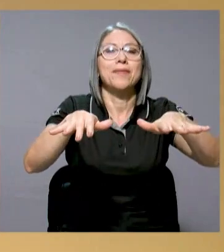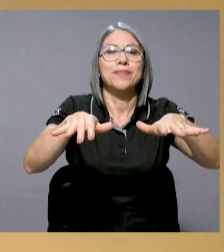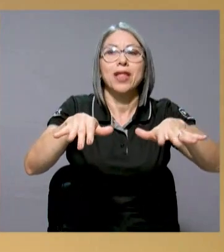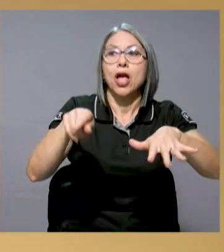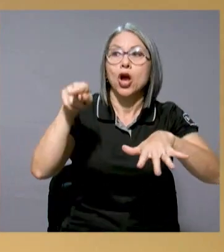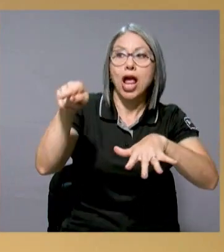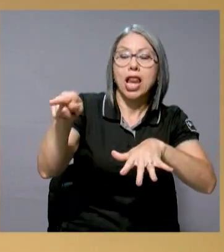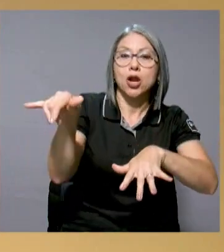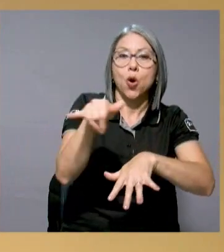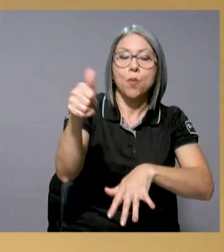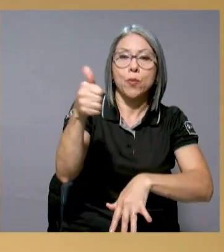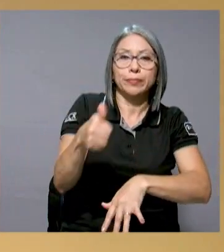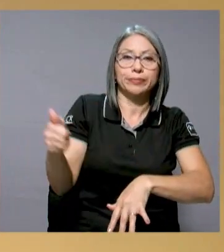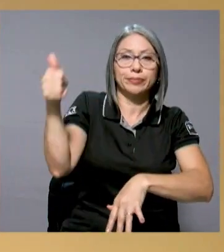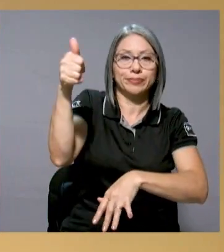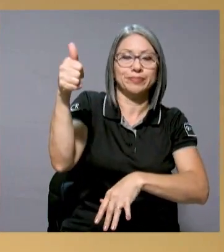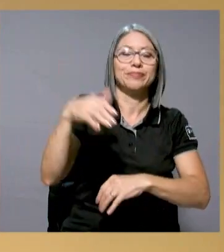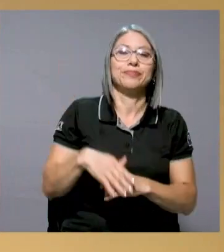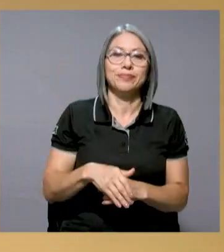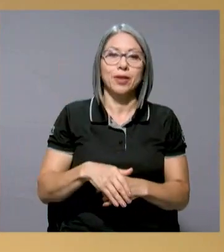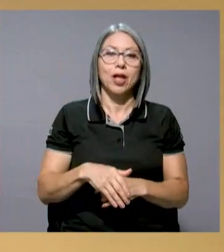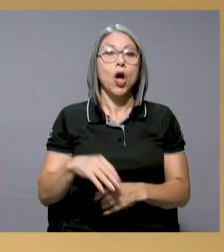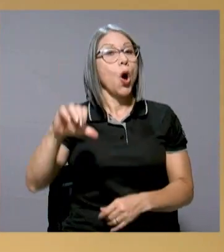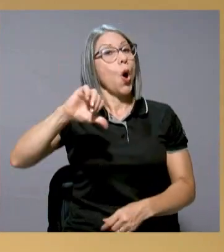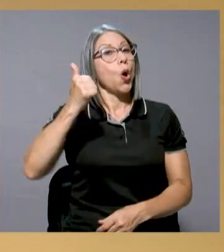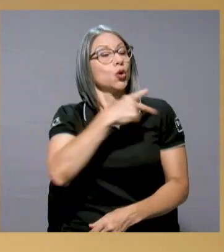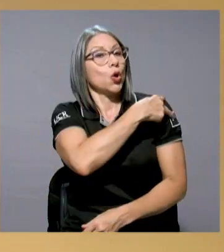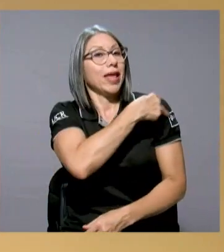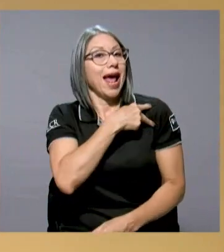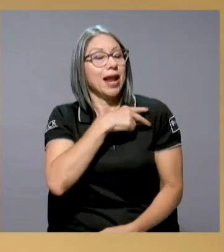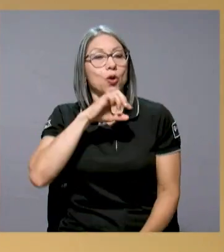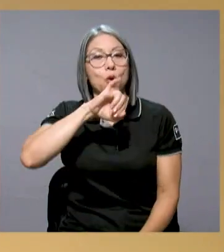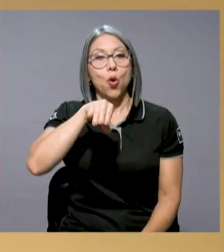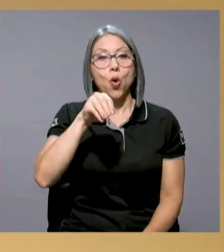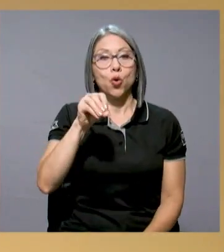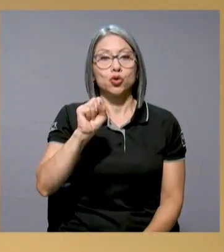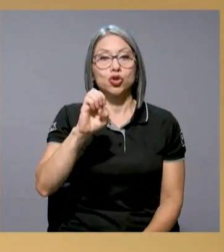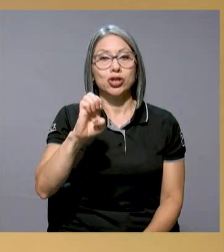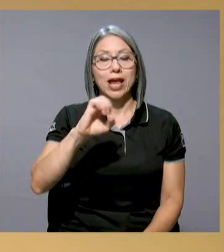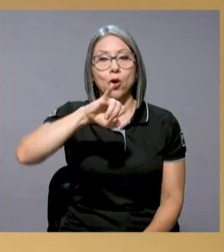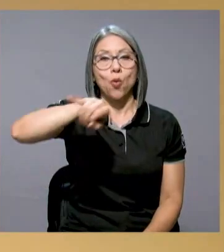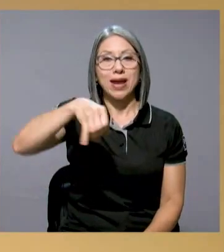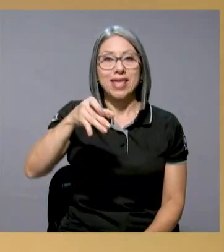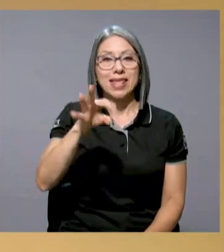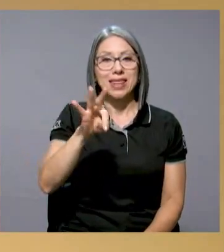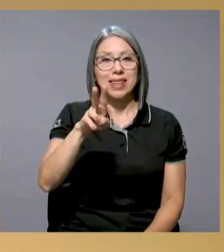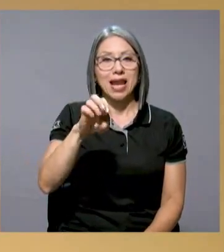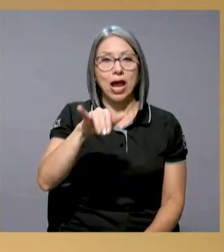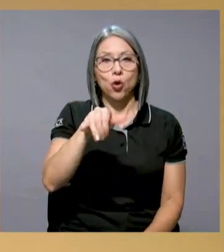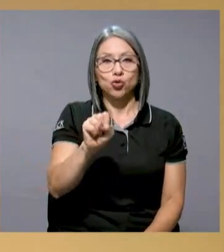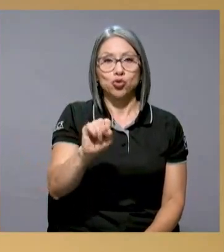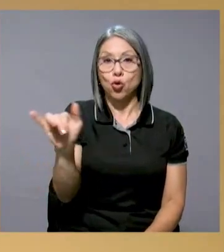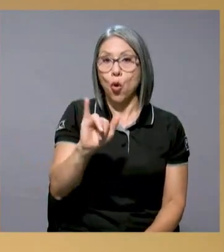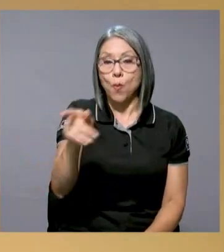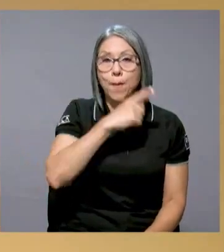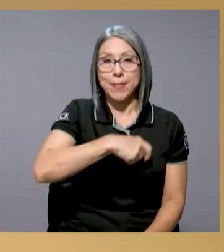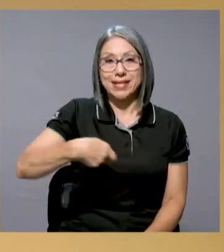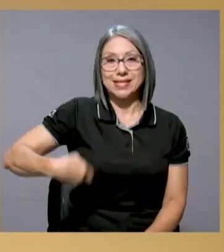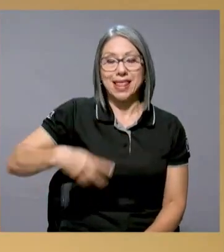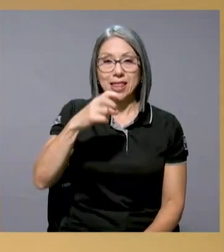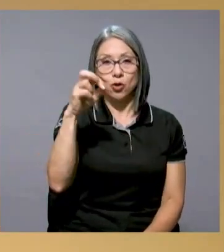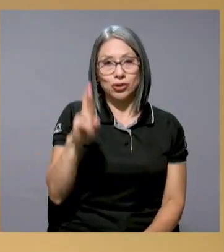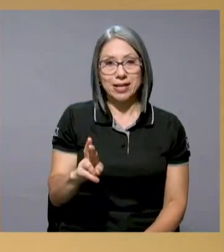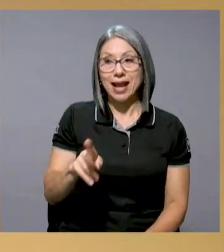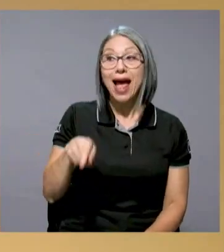Rodrigo. Y otro decano, por supuesto, don José Joaquín Trejos, como presidente de la República, que él arranca, y es